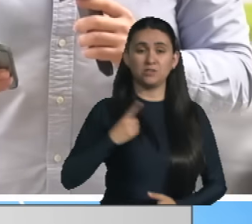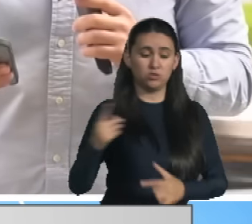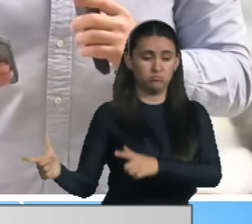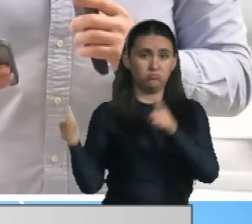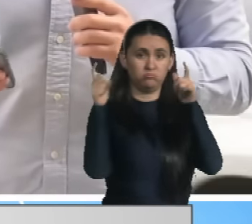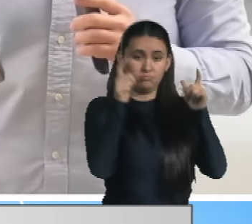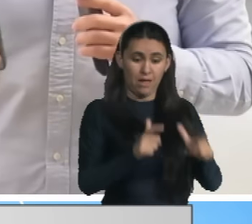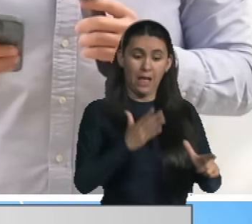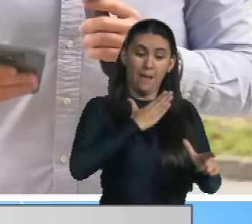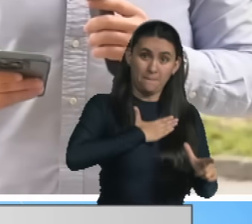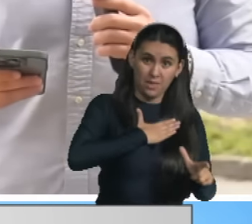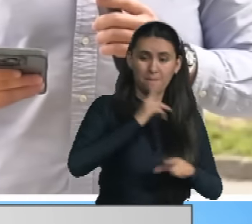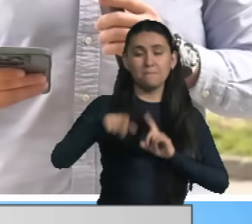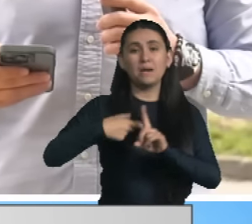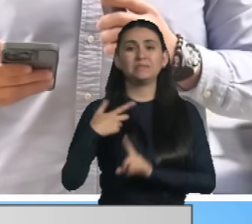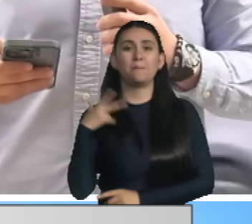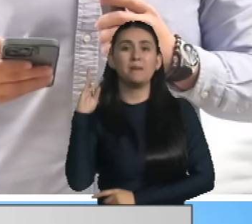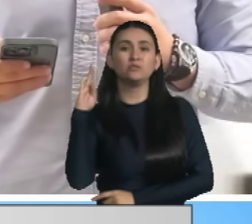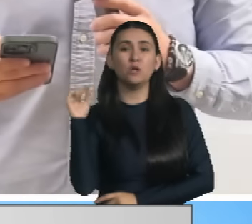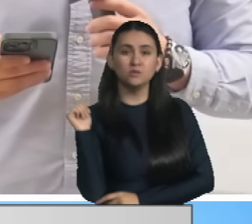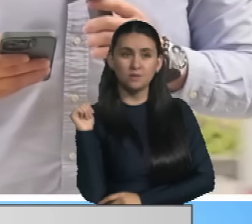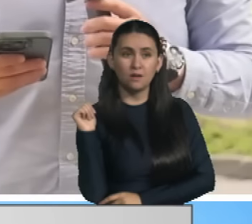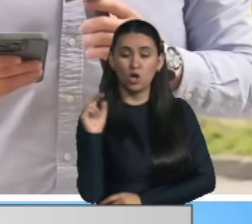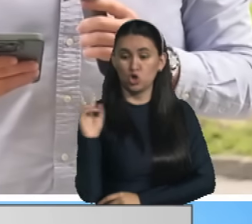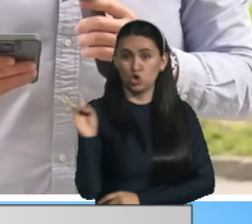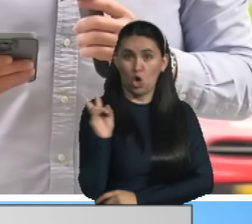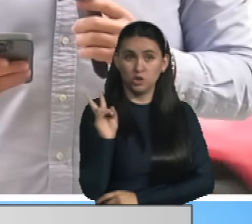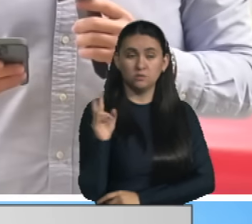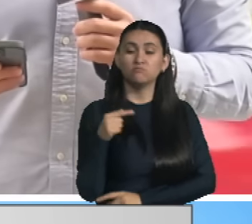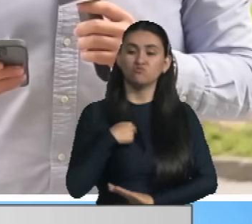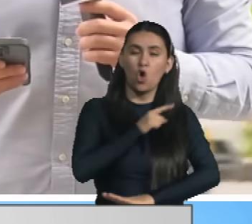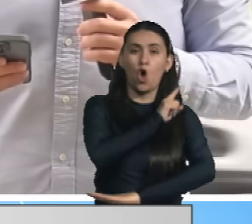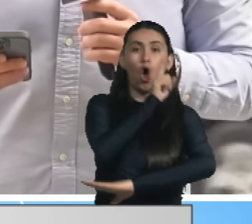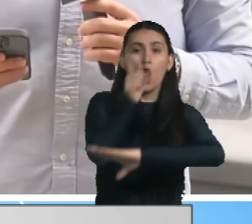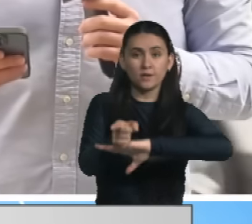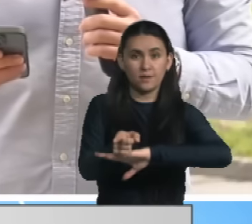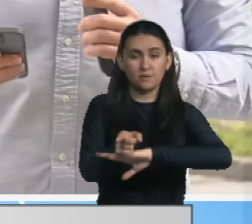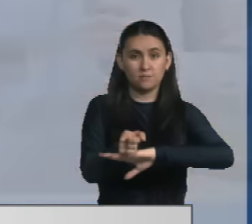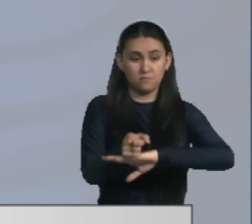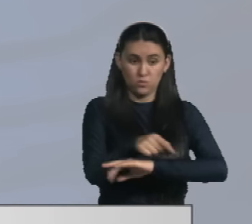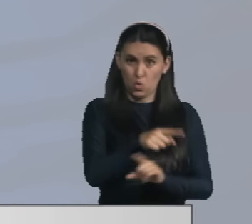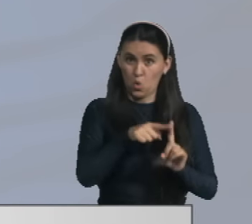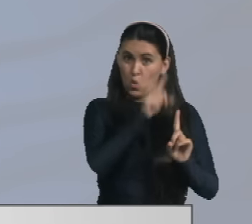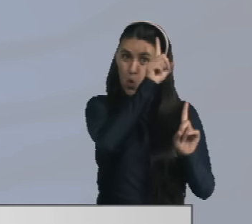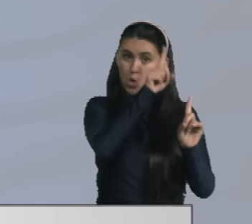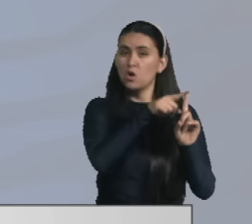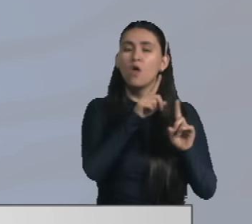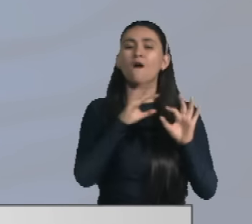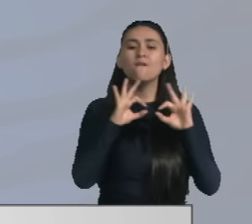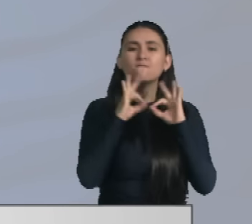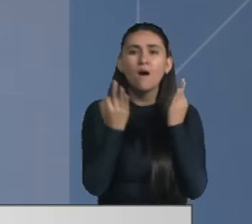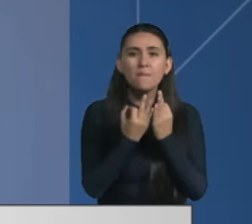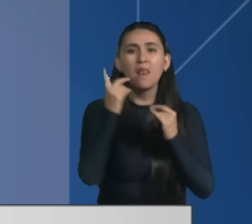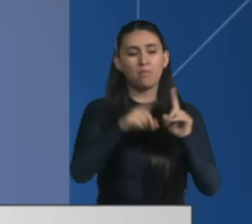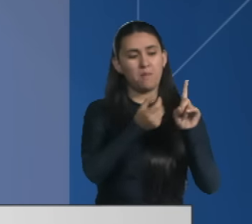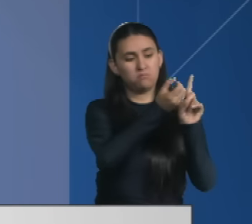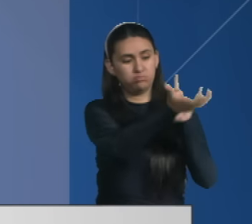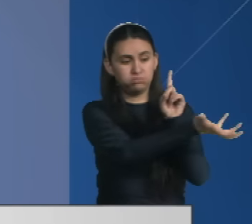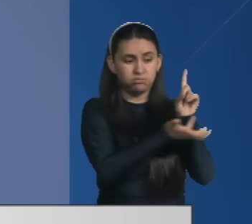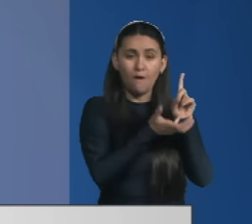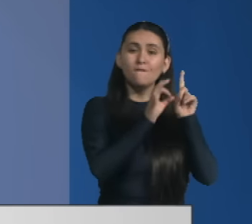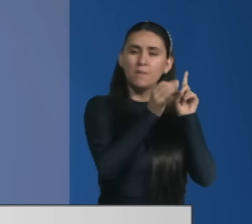para su esposa. No solo recibían órdenes los tres soldados rasos de este general, sino también de familiares de este